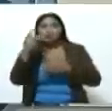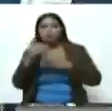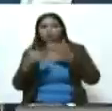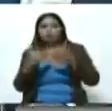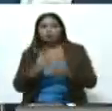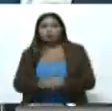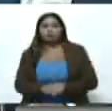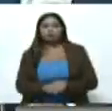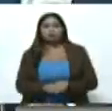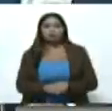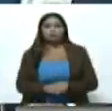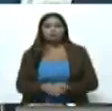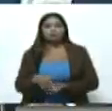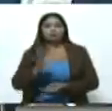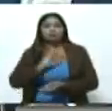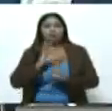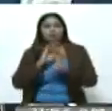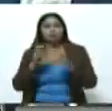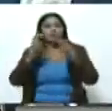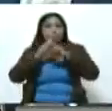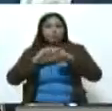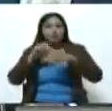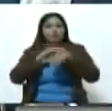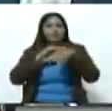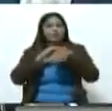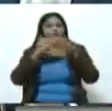numerosos que investiga el Ministerio Público.